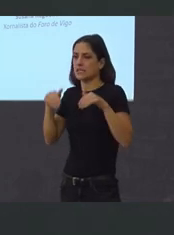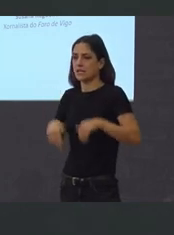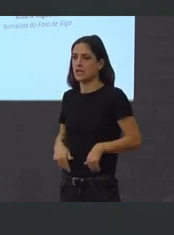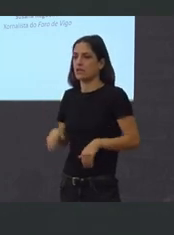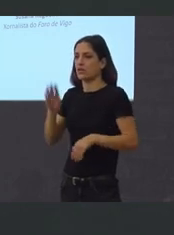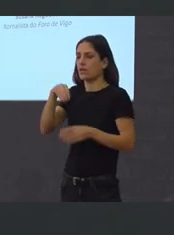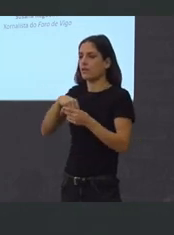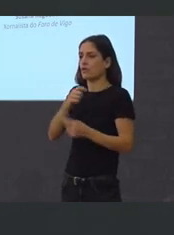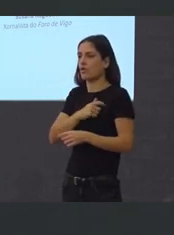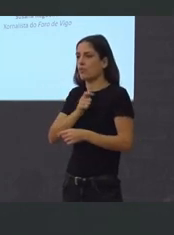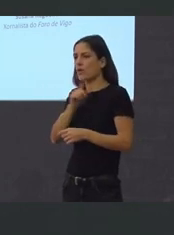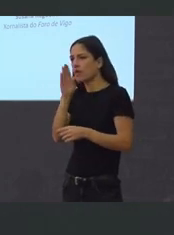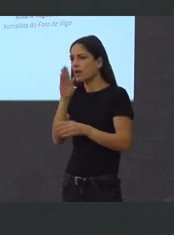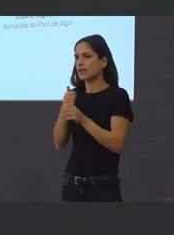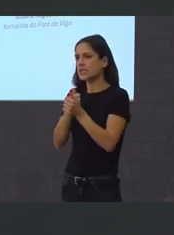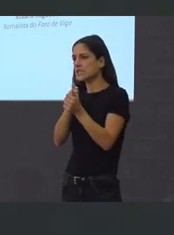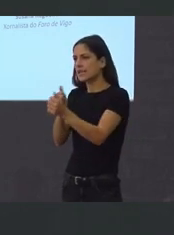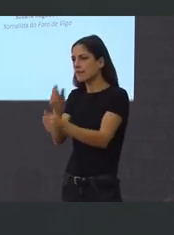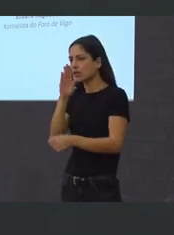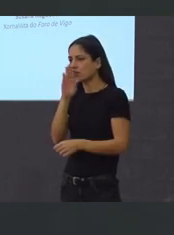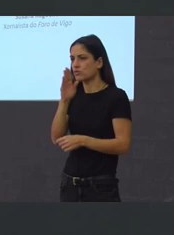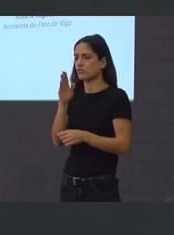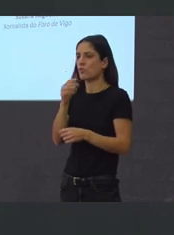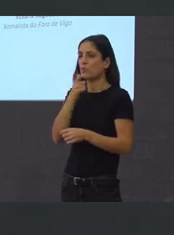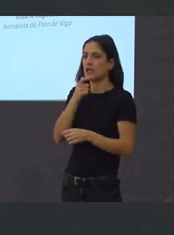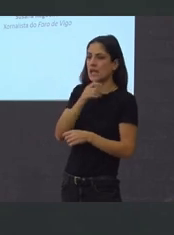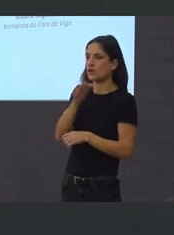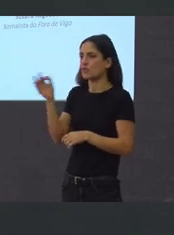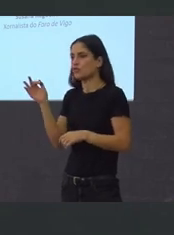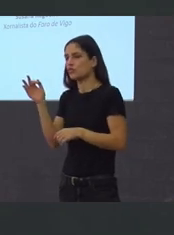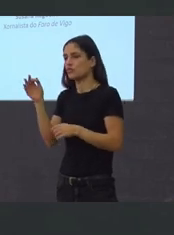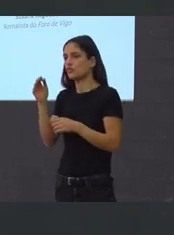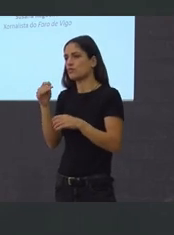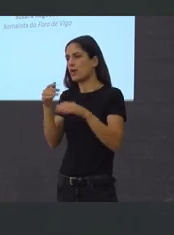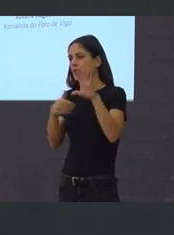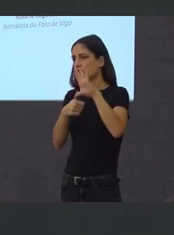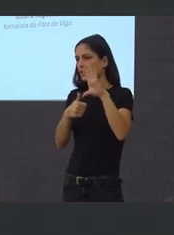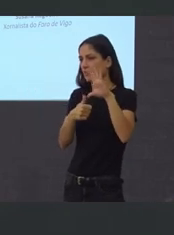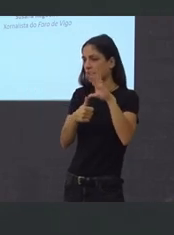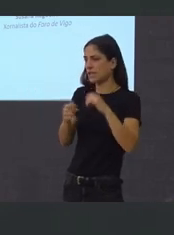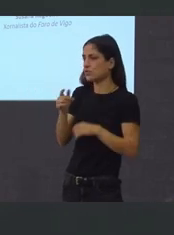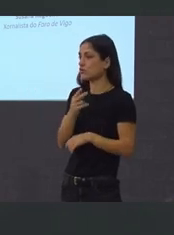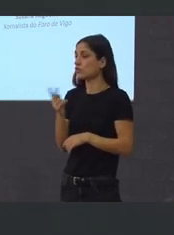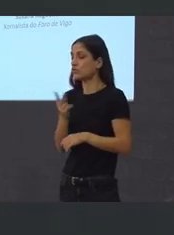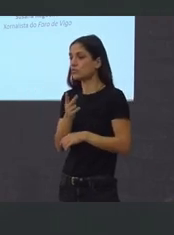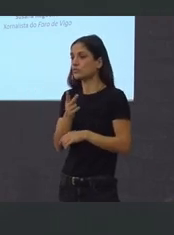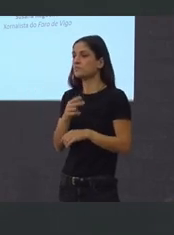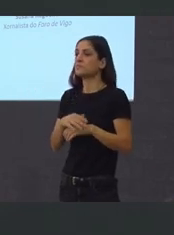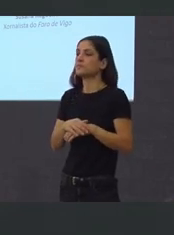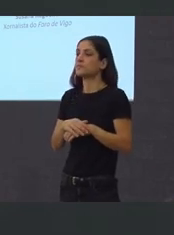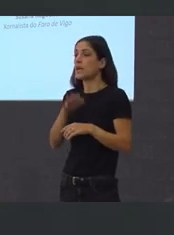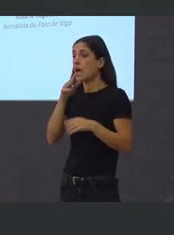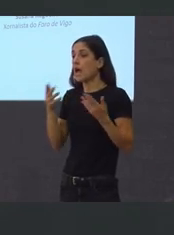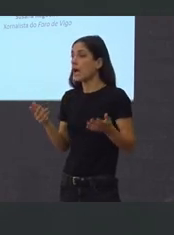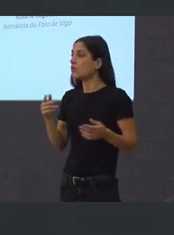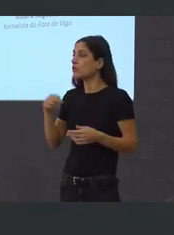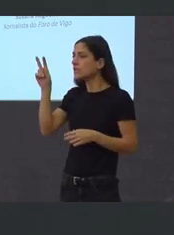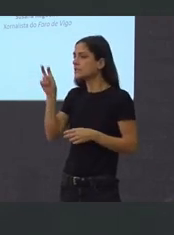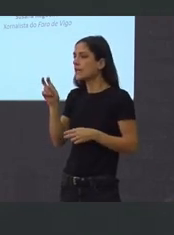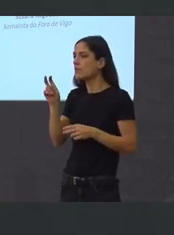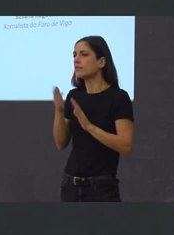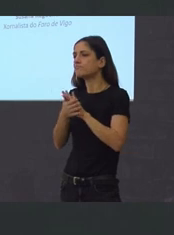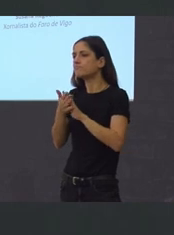inteligencia británicos e norteamericanos en España. En esta ocasión, como lles decía, ven a abordar un tema